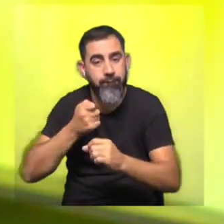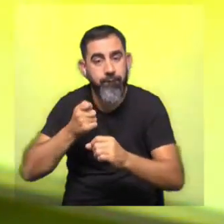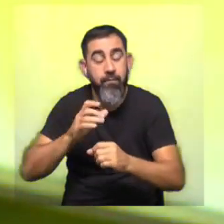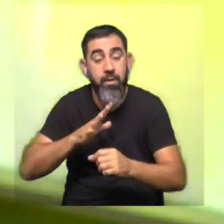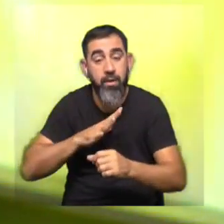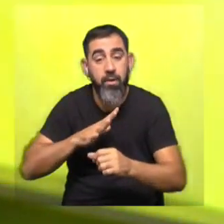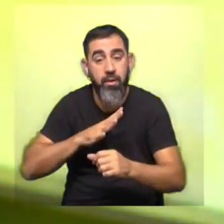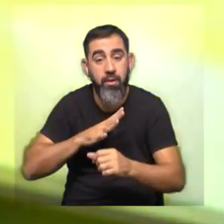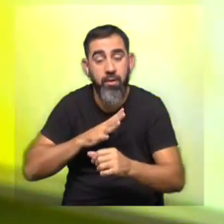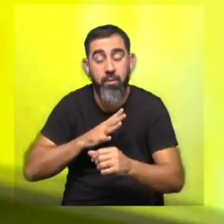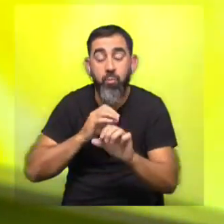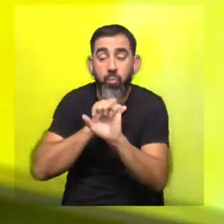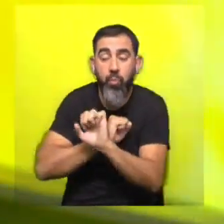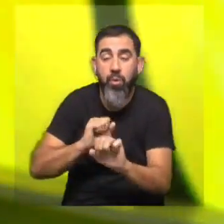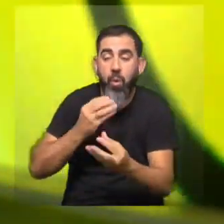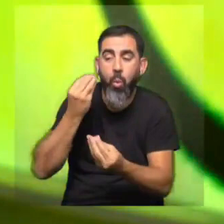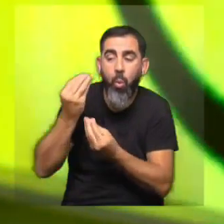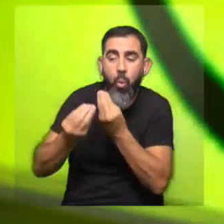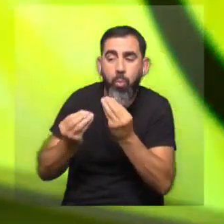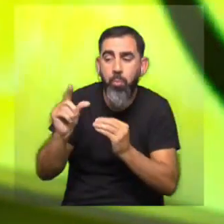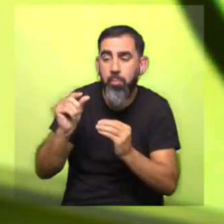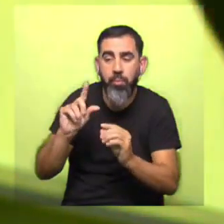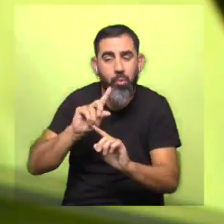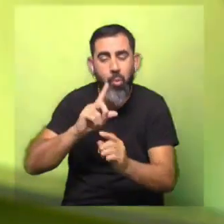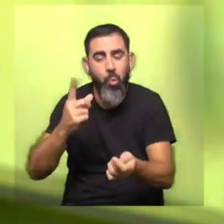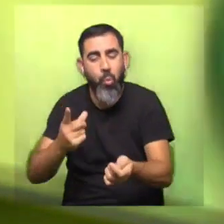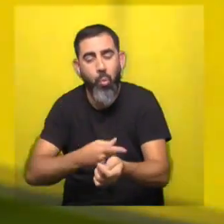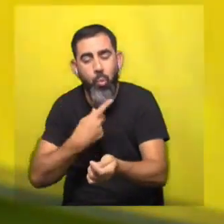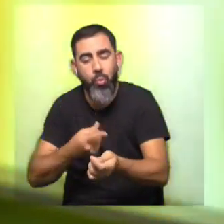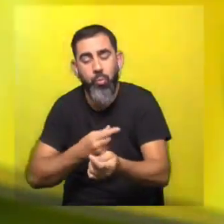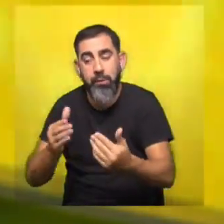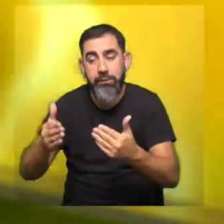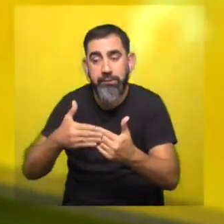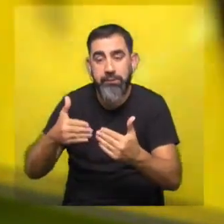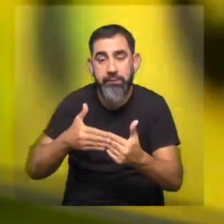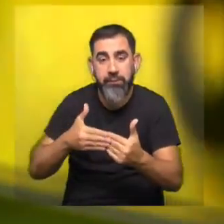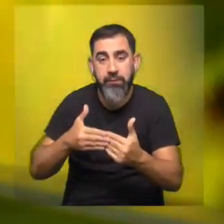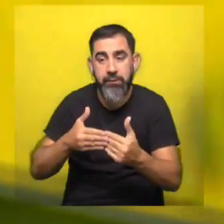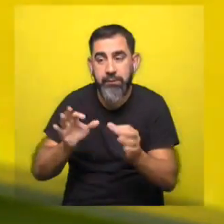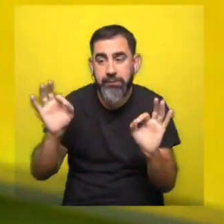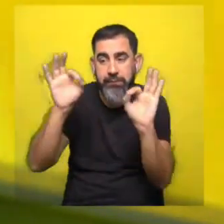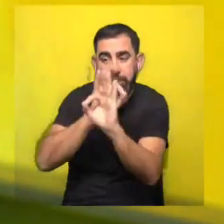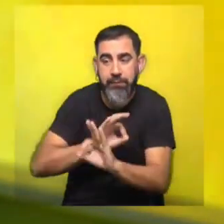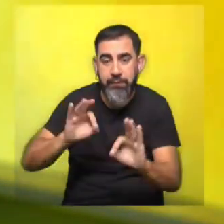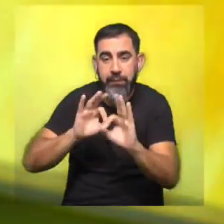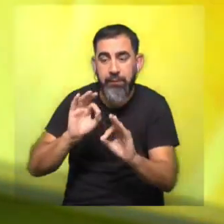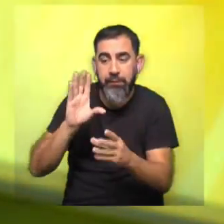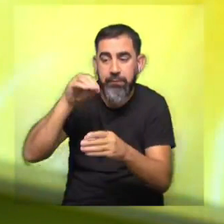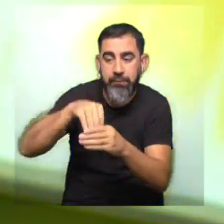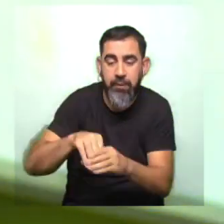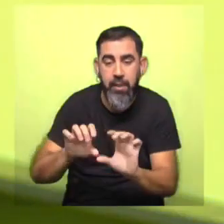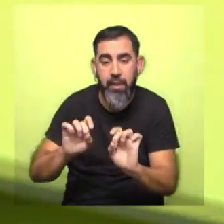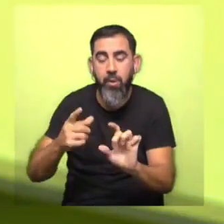da una enorme posibilidad de ver cómo hasta hace poco no era habitual de cerca y sin interferir en el comportamiento natural, bueno,